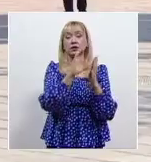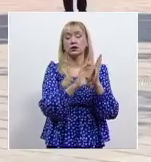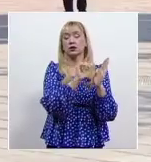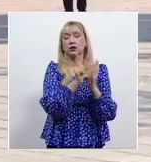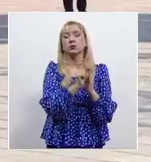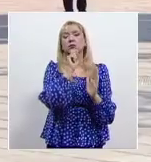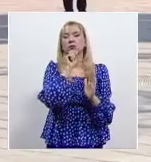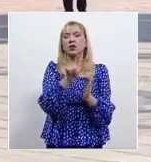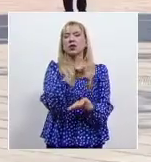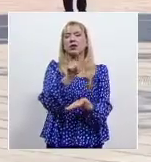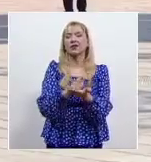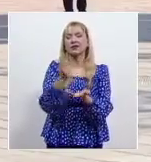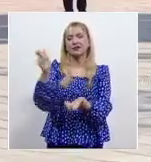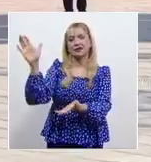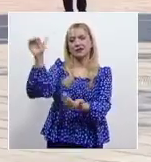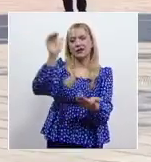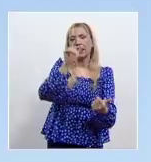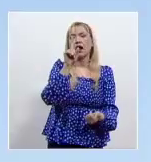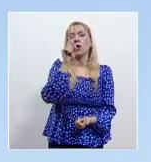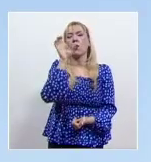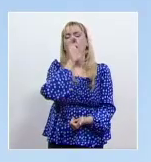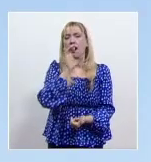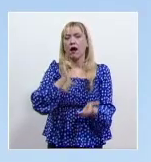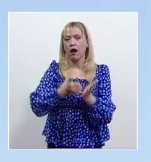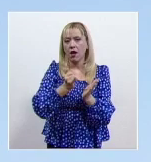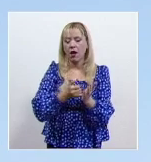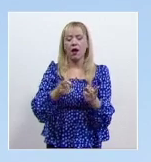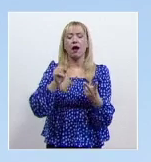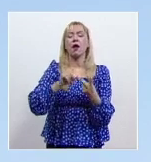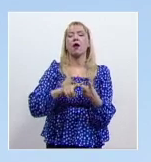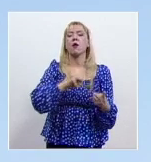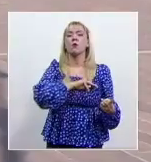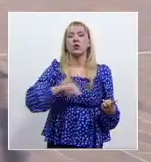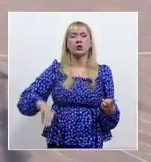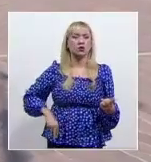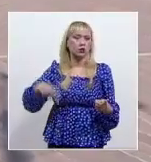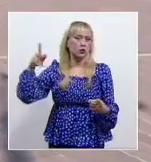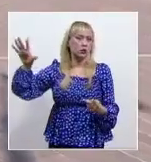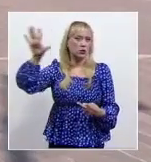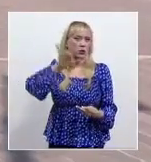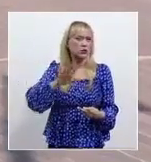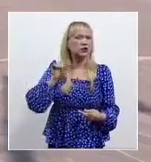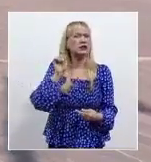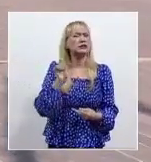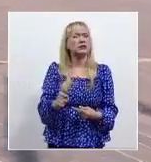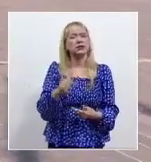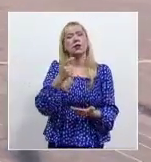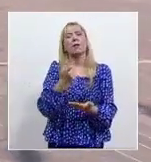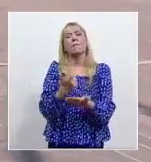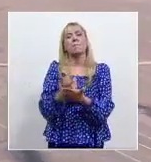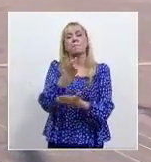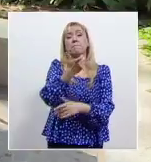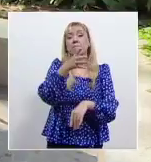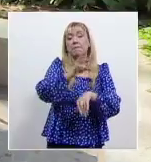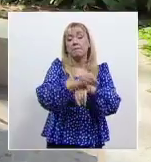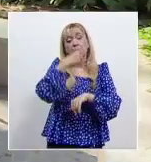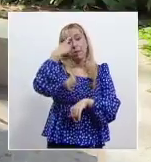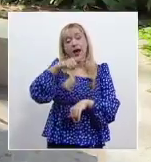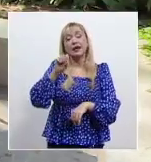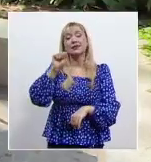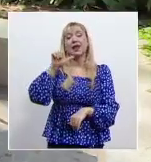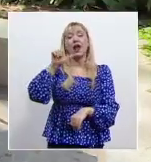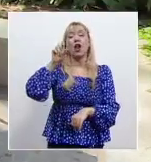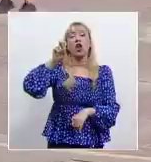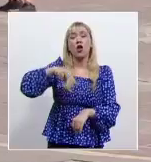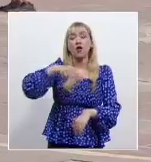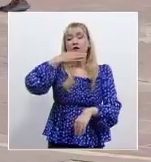disposiciones de la Ley de Ingresos de Aguascalientes y de Leyes de Ingresos de Municipios de ese estado que establecían el cobro por un permiso para realizar fiestas y